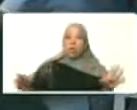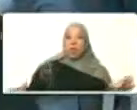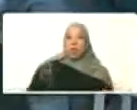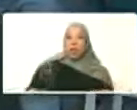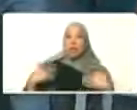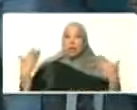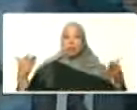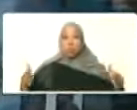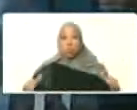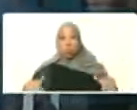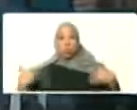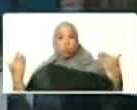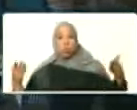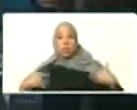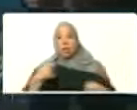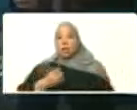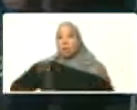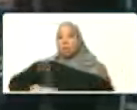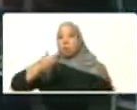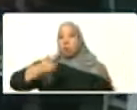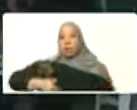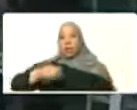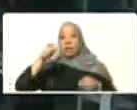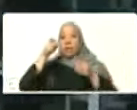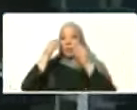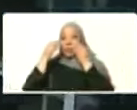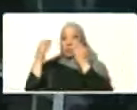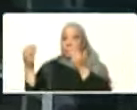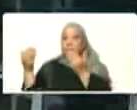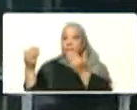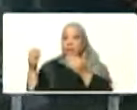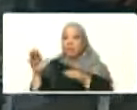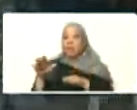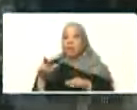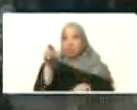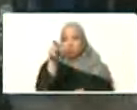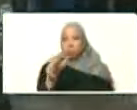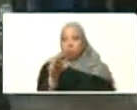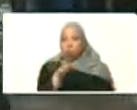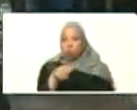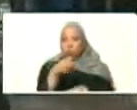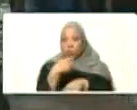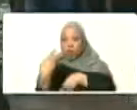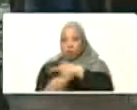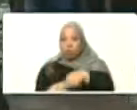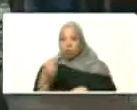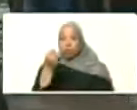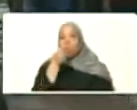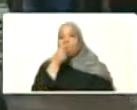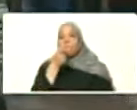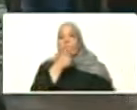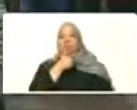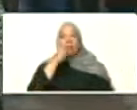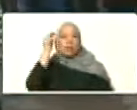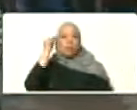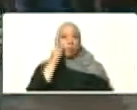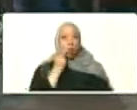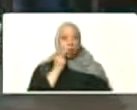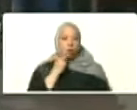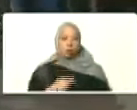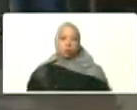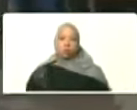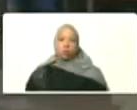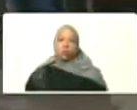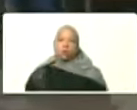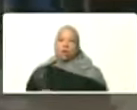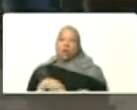entusiasmo. Yo creo que hay algo que caracteriza fundamentalmente a nuestra revolución bolivariana, el carácter